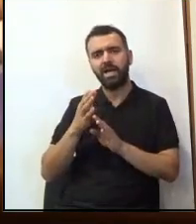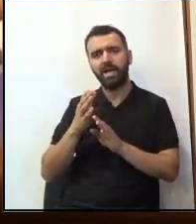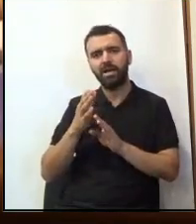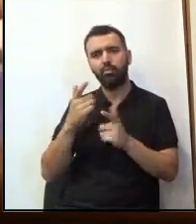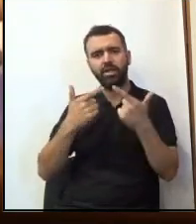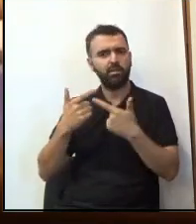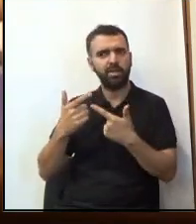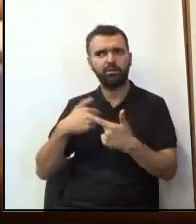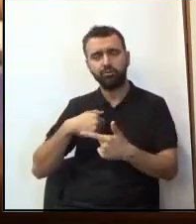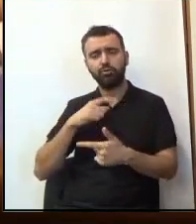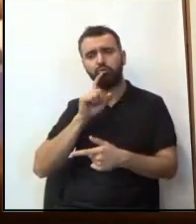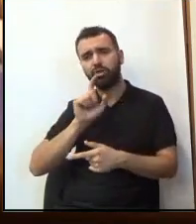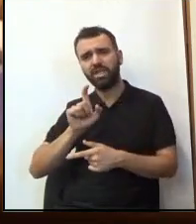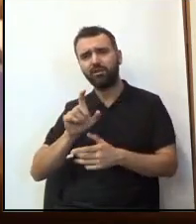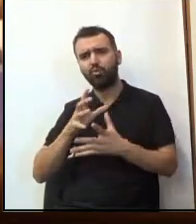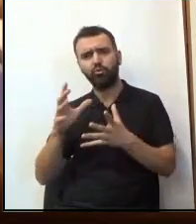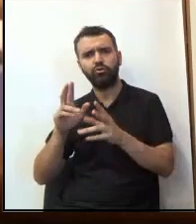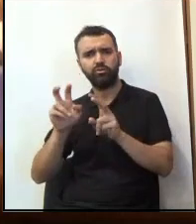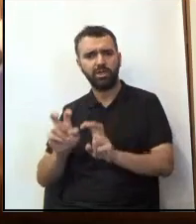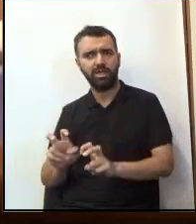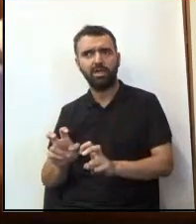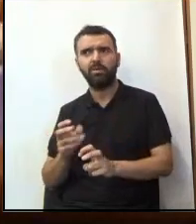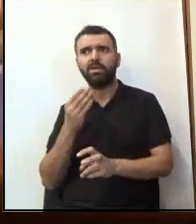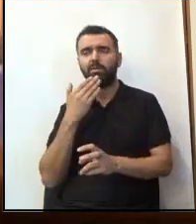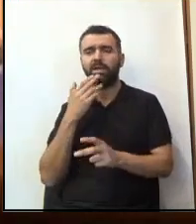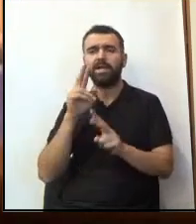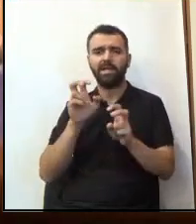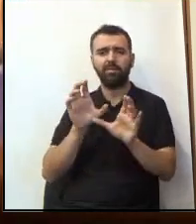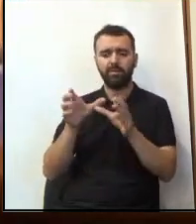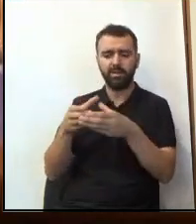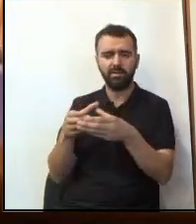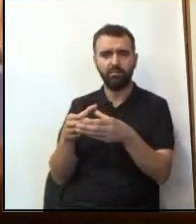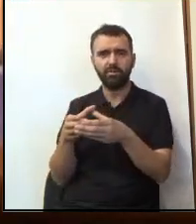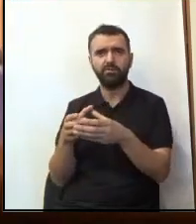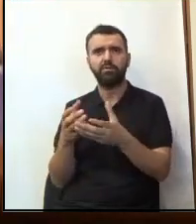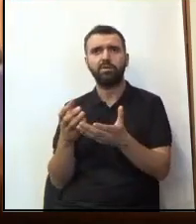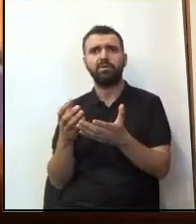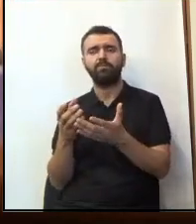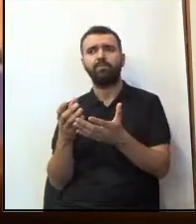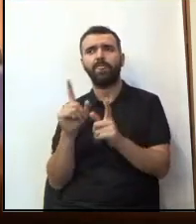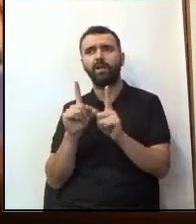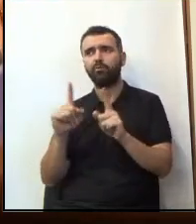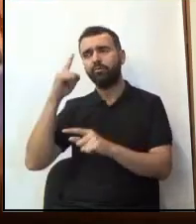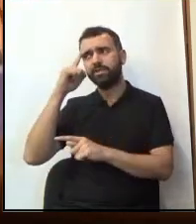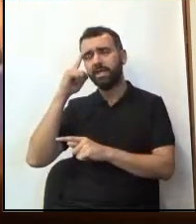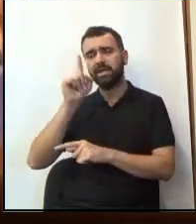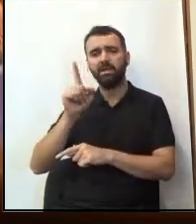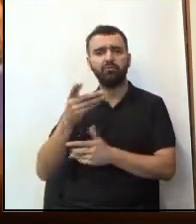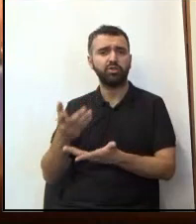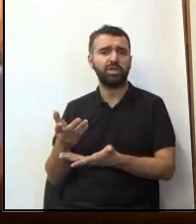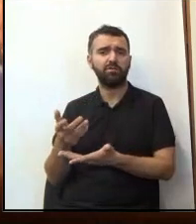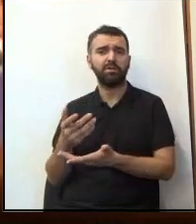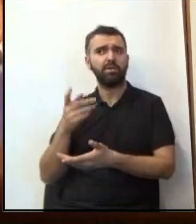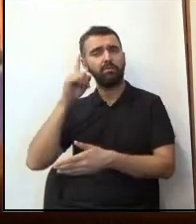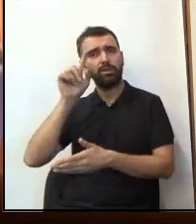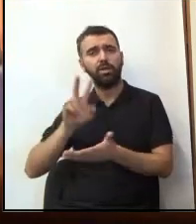cosas. También es el tema de las comisiones. algunos pensarán que no sirven, pero la verdad